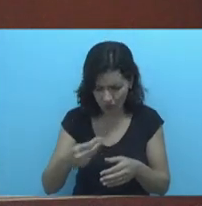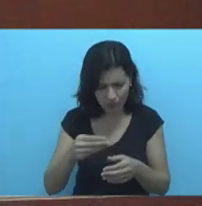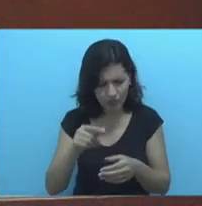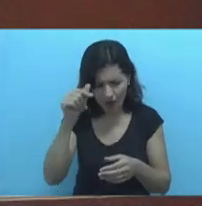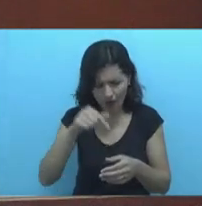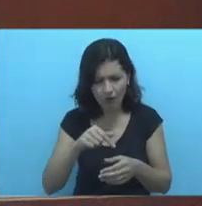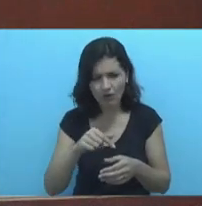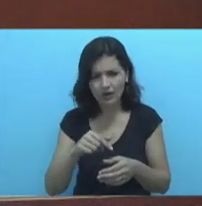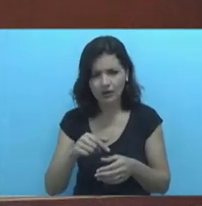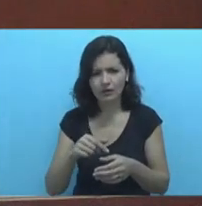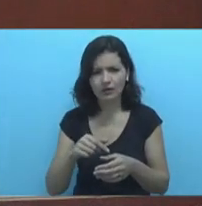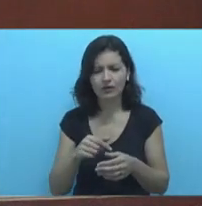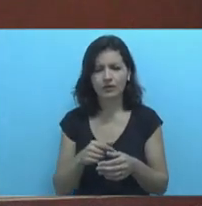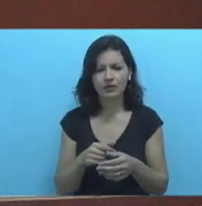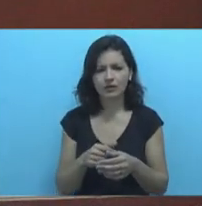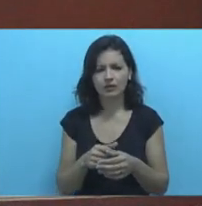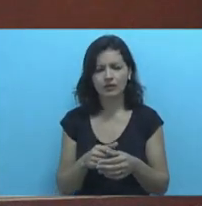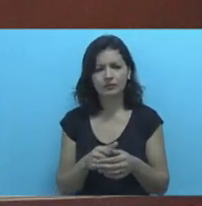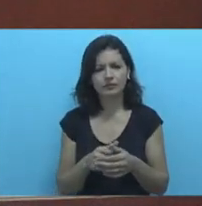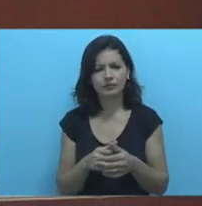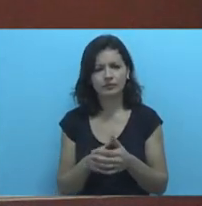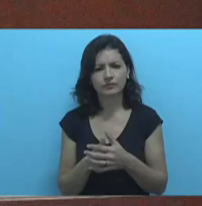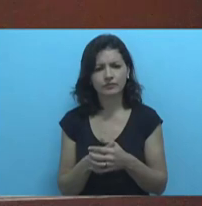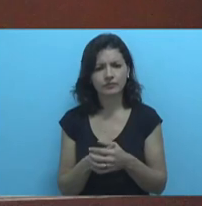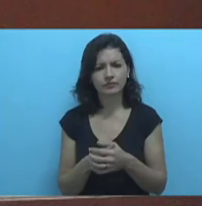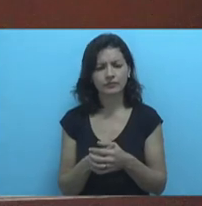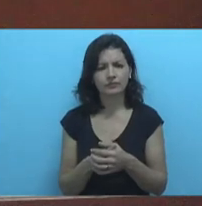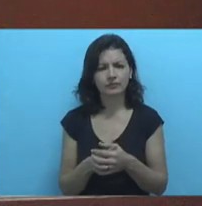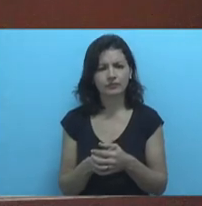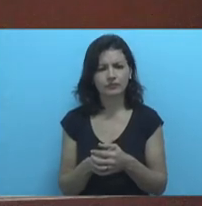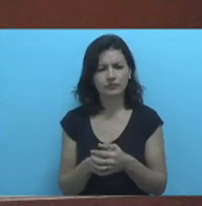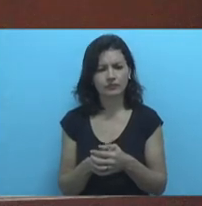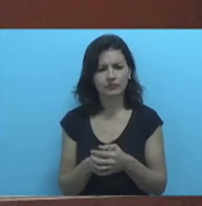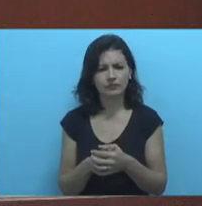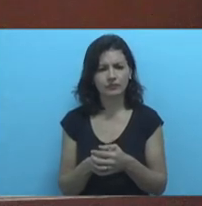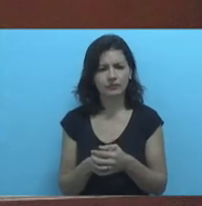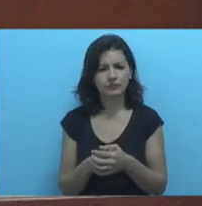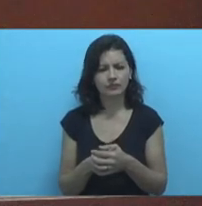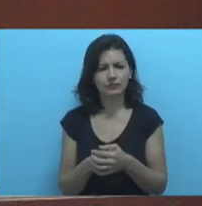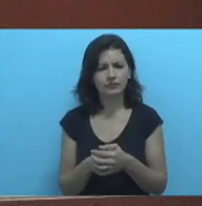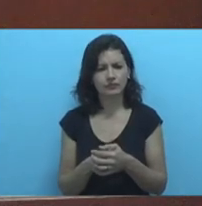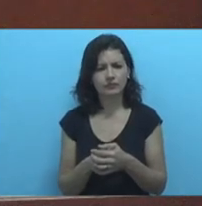que dijo, que escribió, fundamentalmente que escribió Walt Whitman,